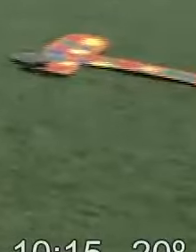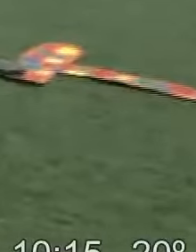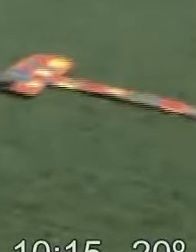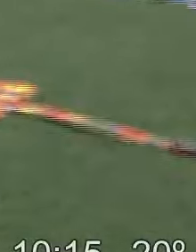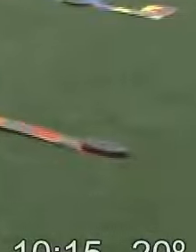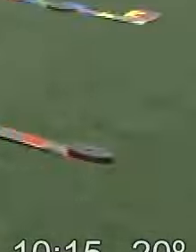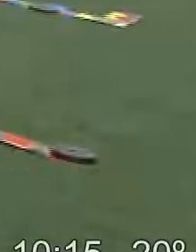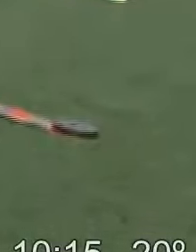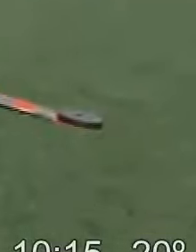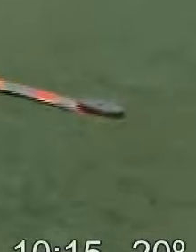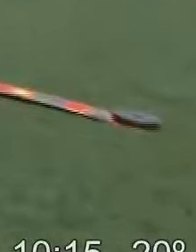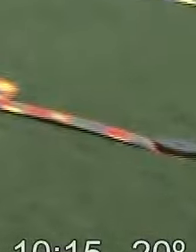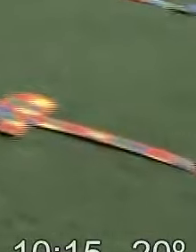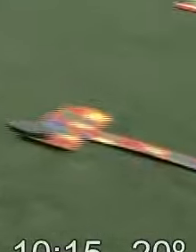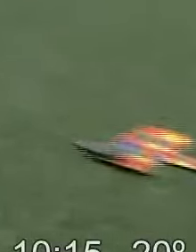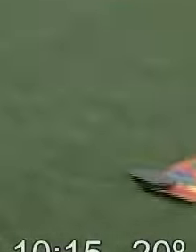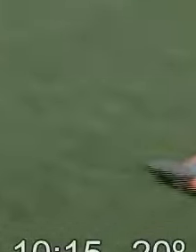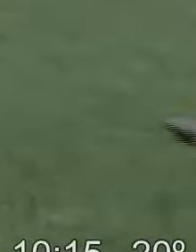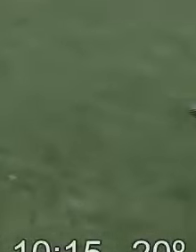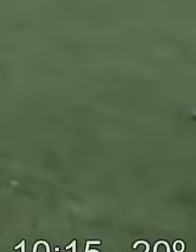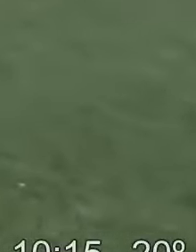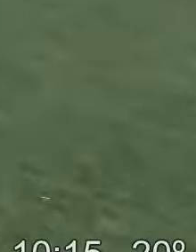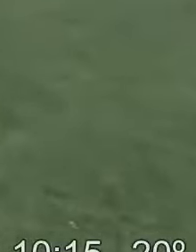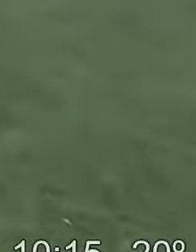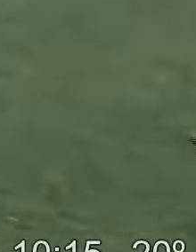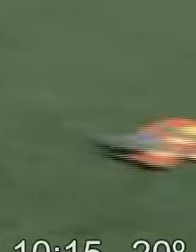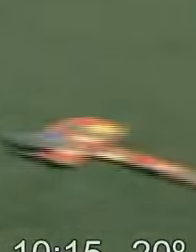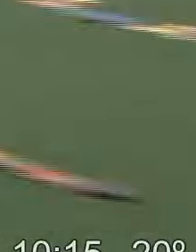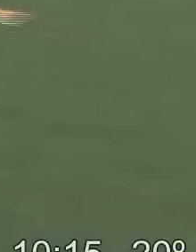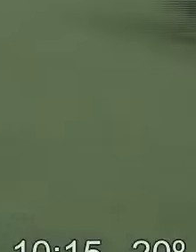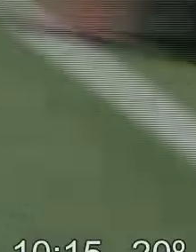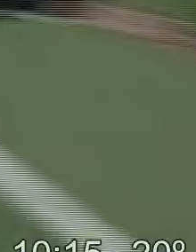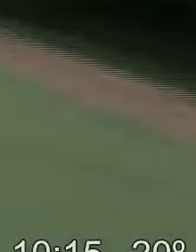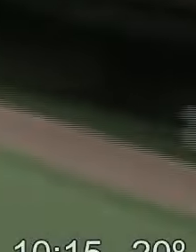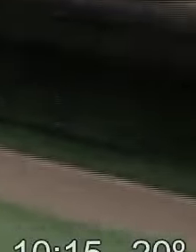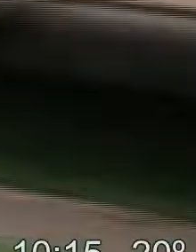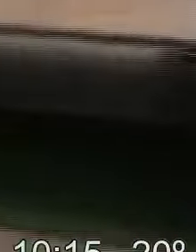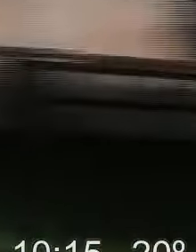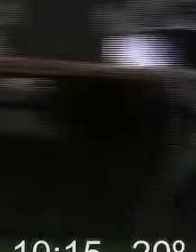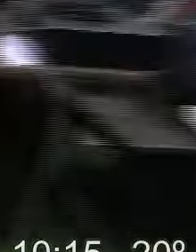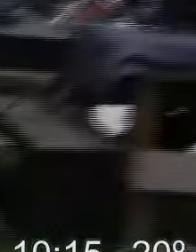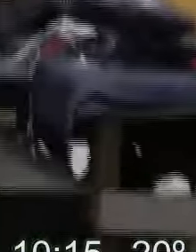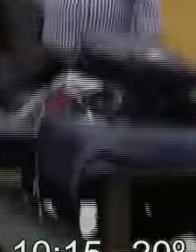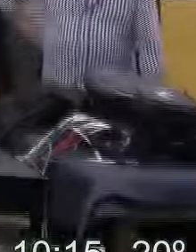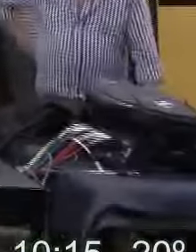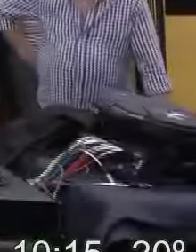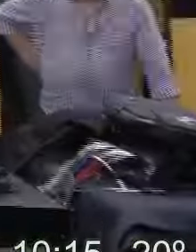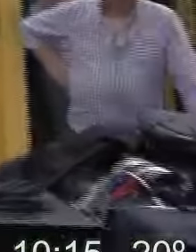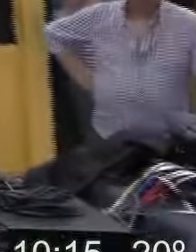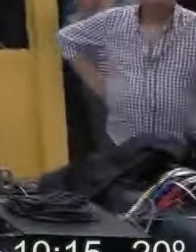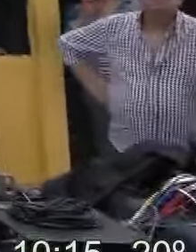arriba viene arriba Vamos rodill y ot vez el T atentos